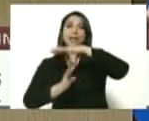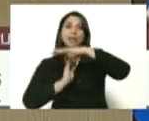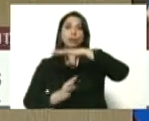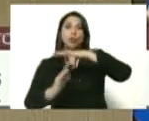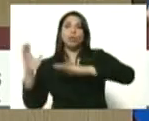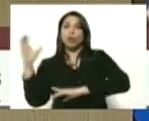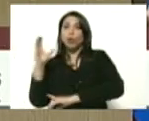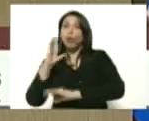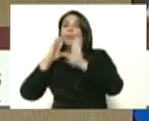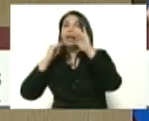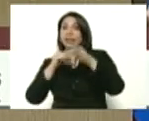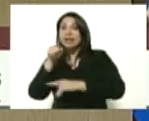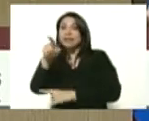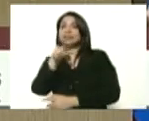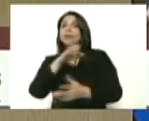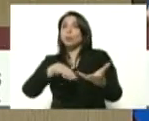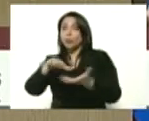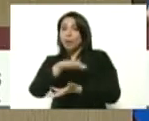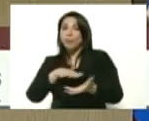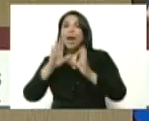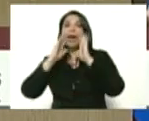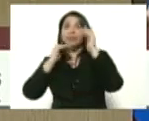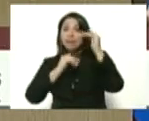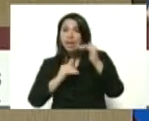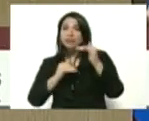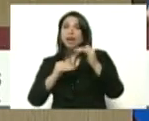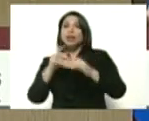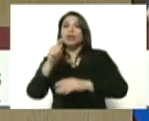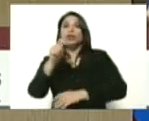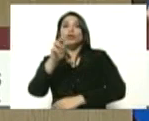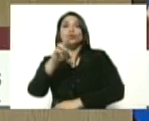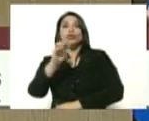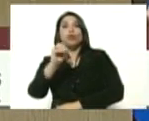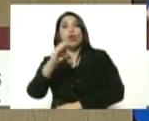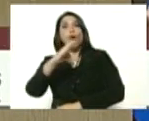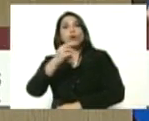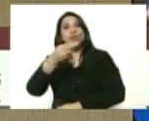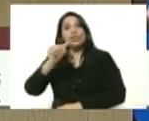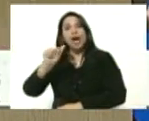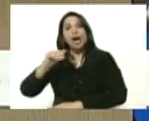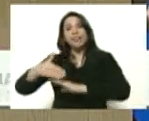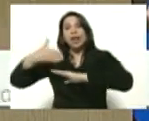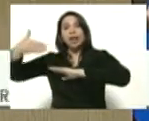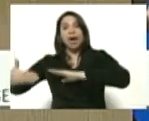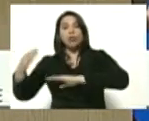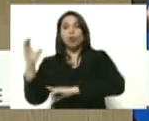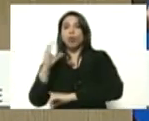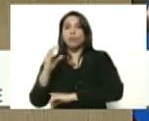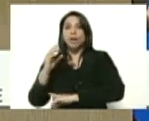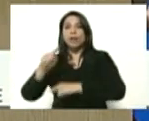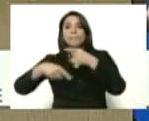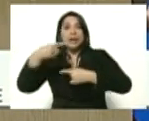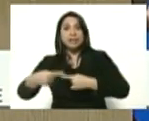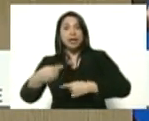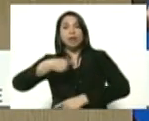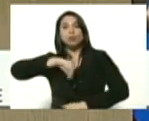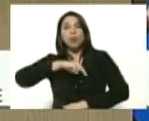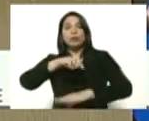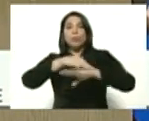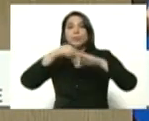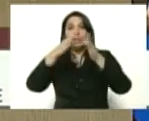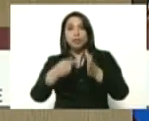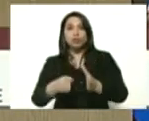atiendan esa situación y atiendan las trochas del lado colombiano, y también mañana nuestro ministro de Salud elevará